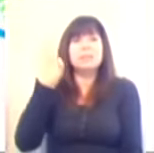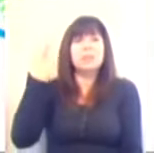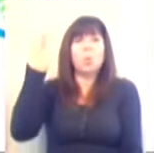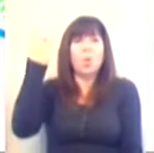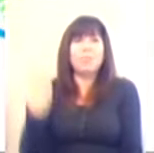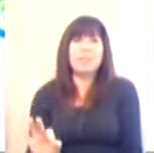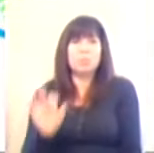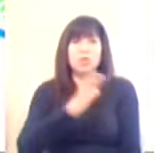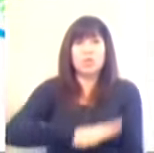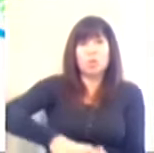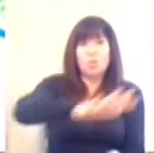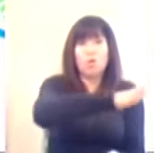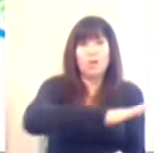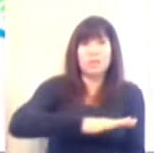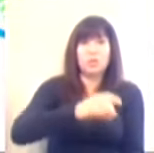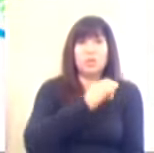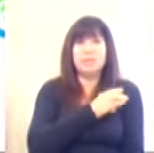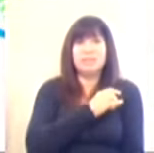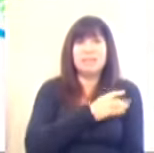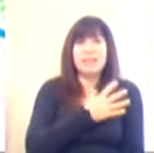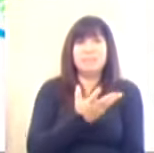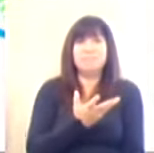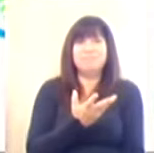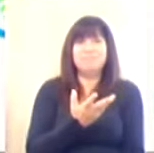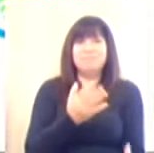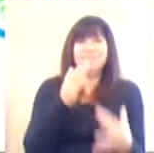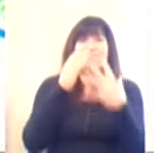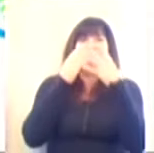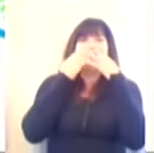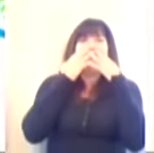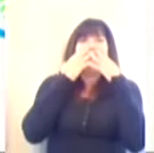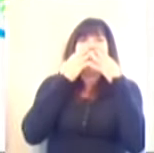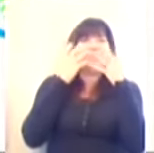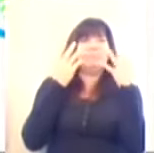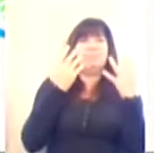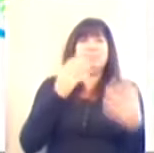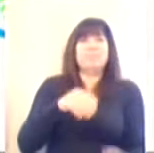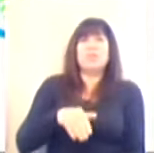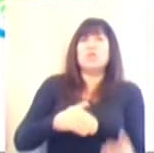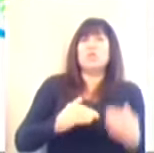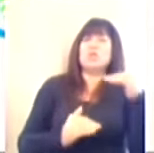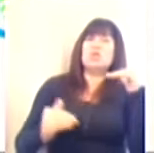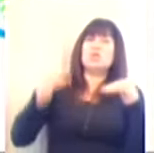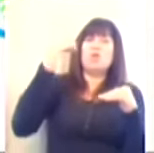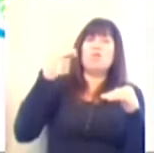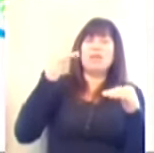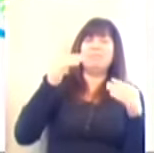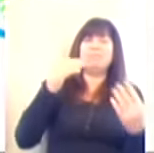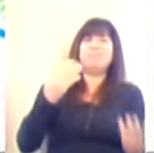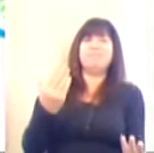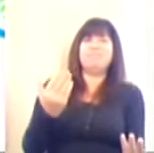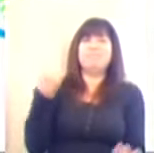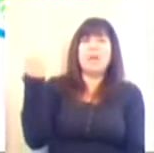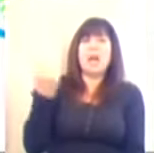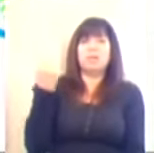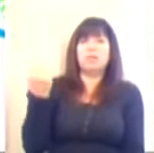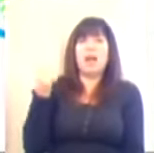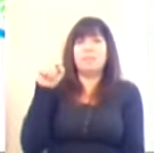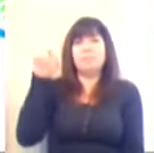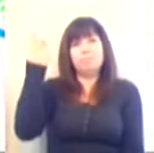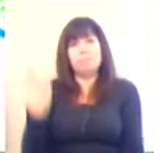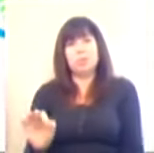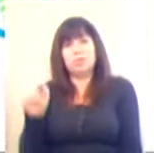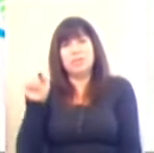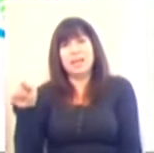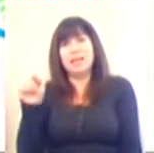población de Chile está expuesta a niveles de contaminación del aire por sobre el estándar nacional. Y eso se expresa principalmente en